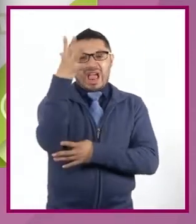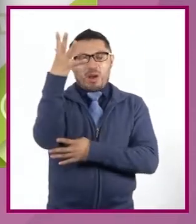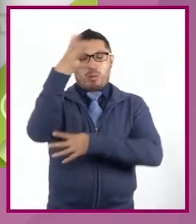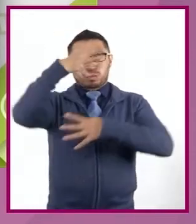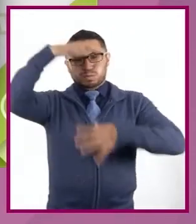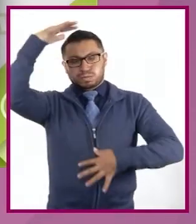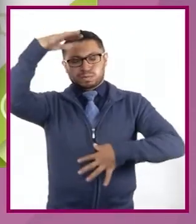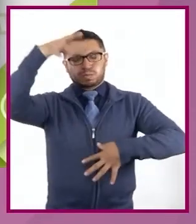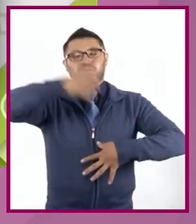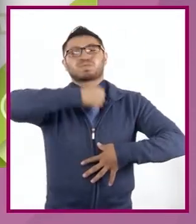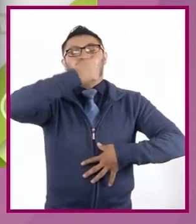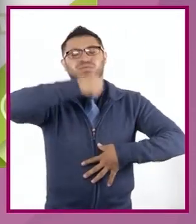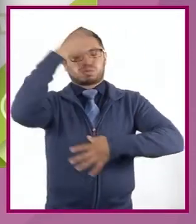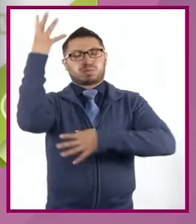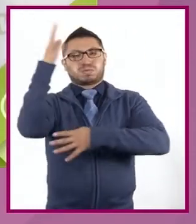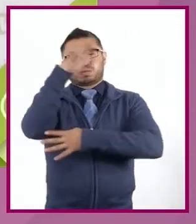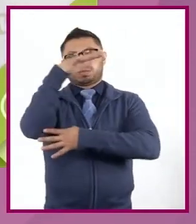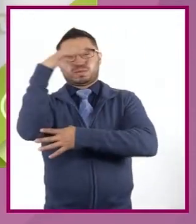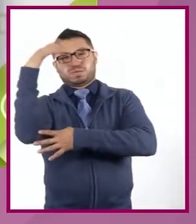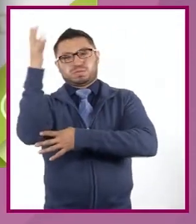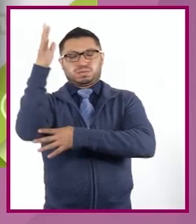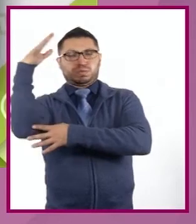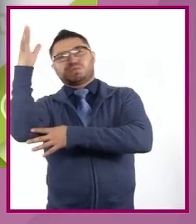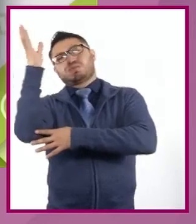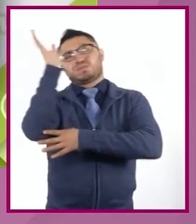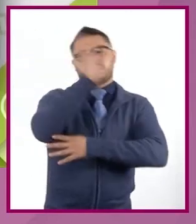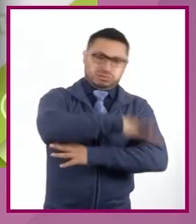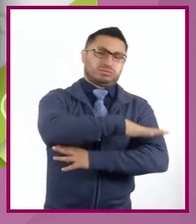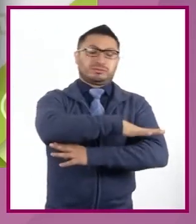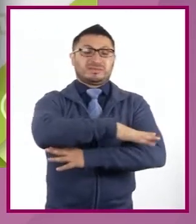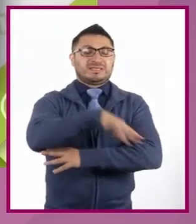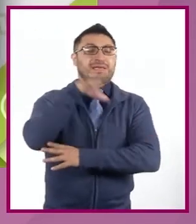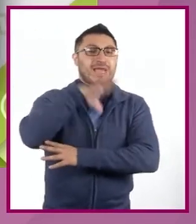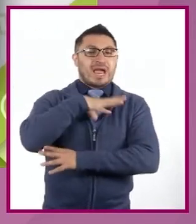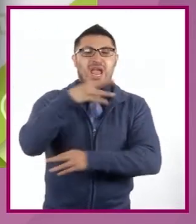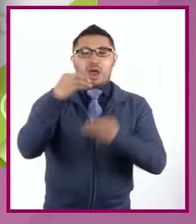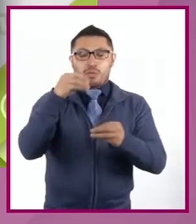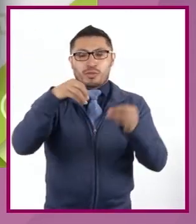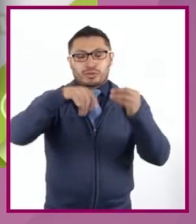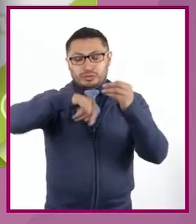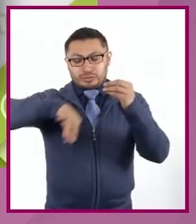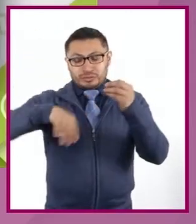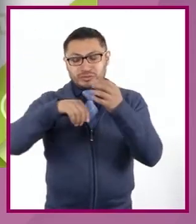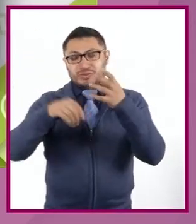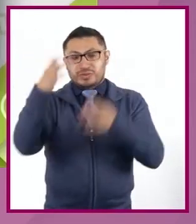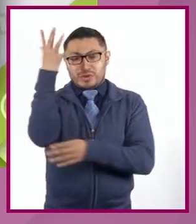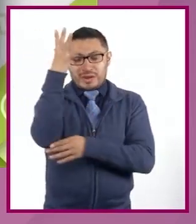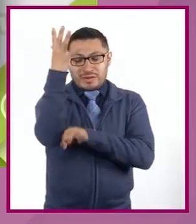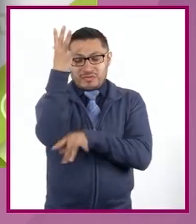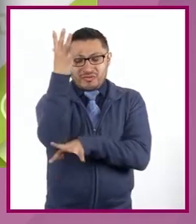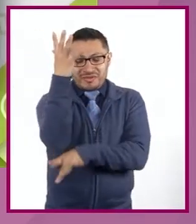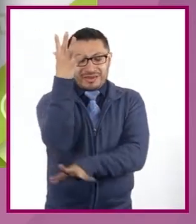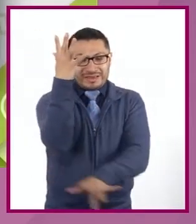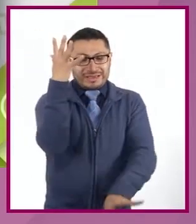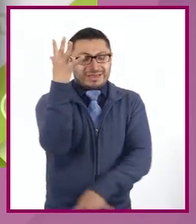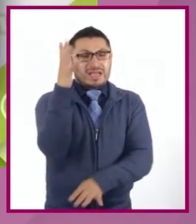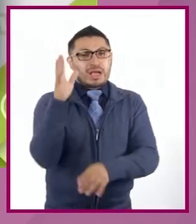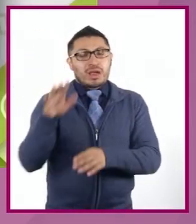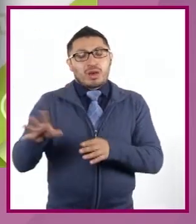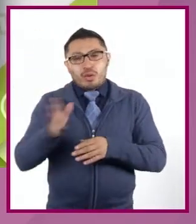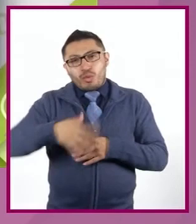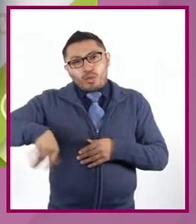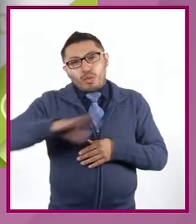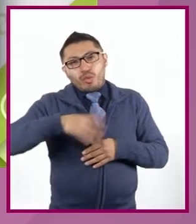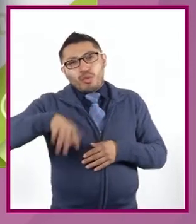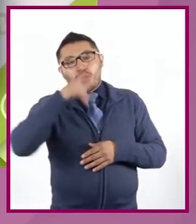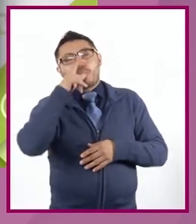y debilitado, cae por su peso. Además, viene cargado de tallos que se le encaraman buscando la luz, jalando